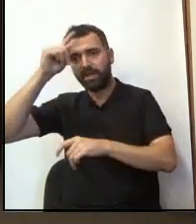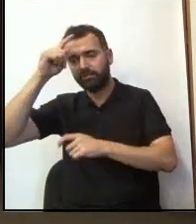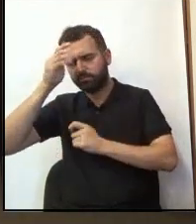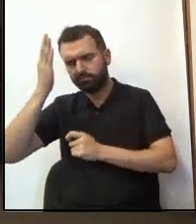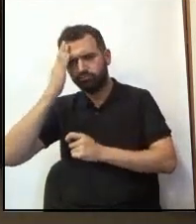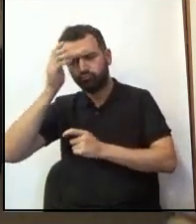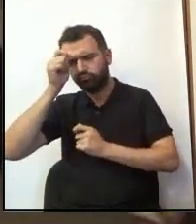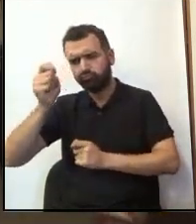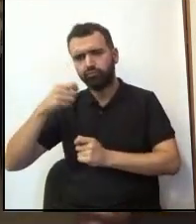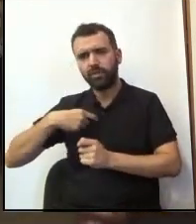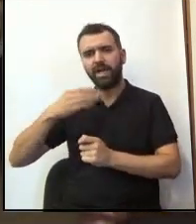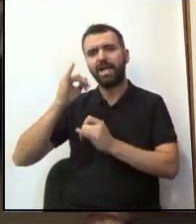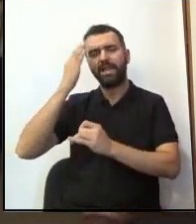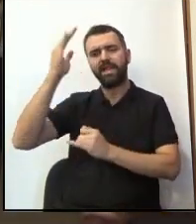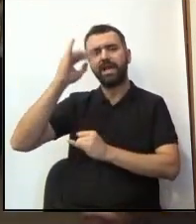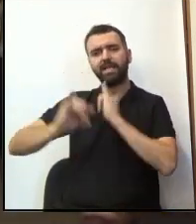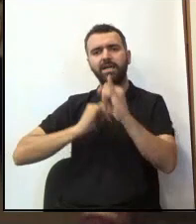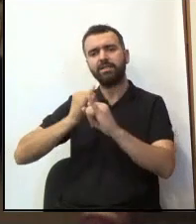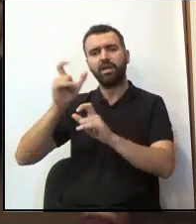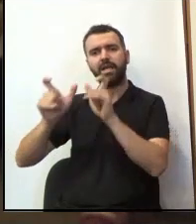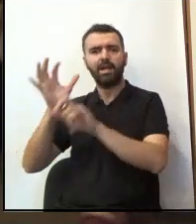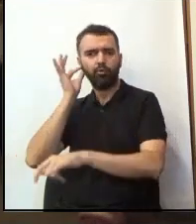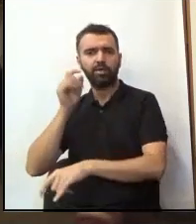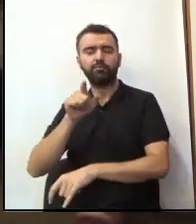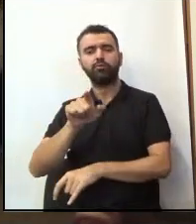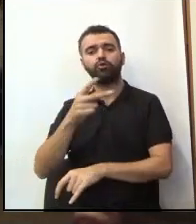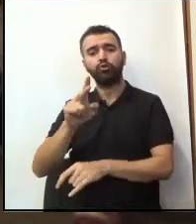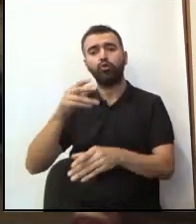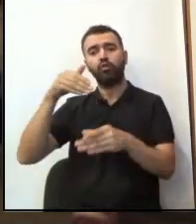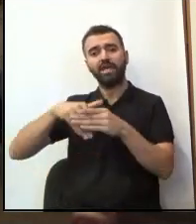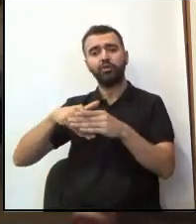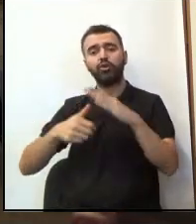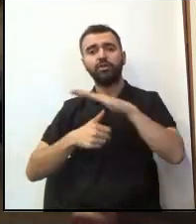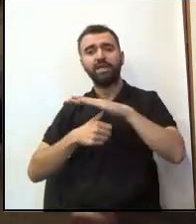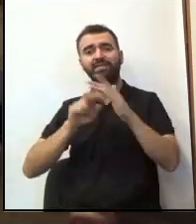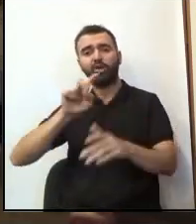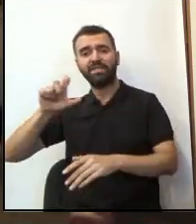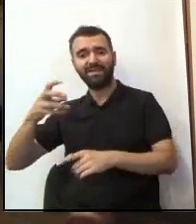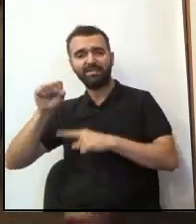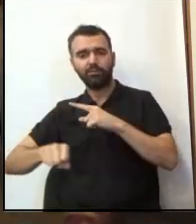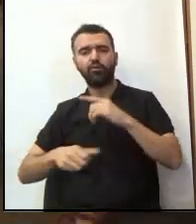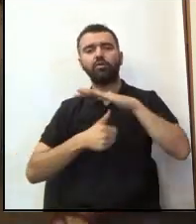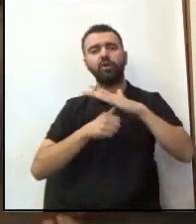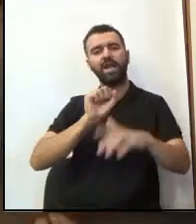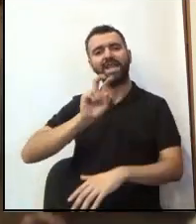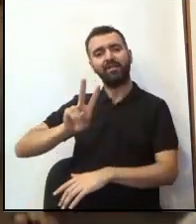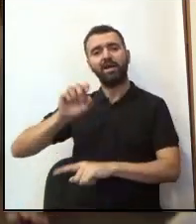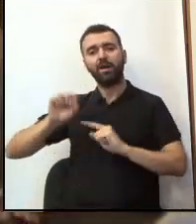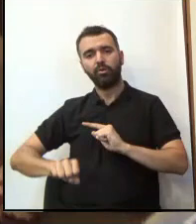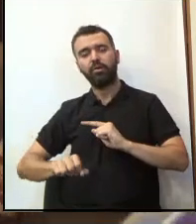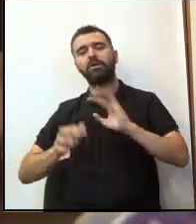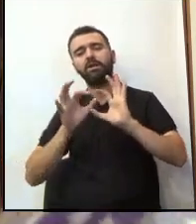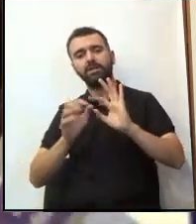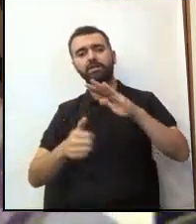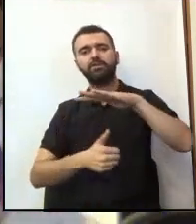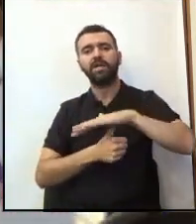votación, concejala Chávez. Apruebo, gracias. Gracias, concejala Valle. Apruebo, Sara, muchas gracias.